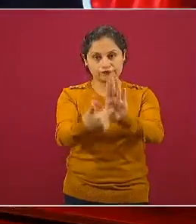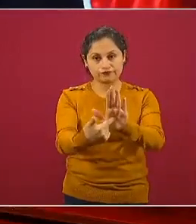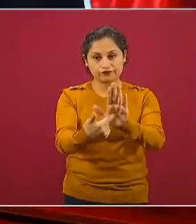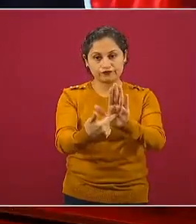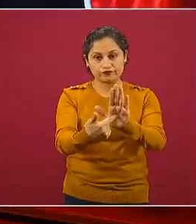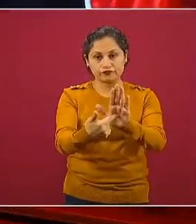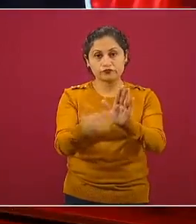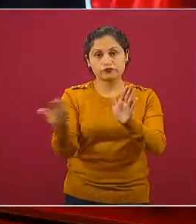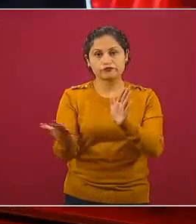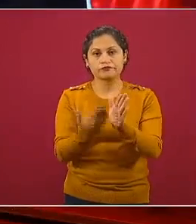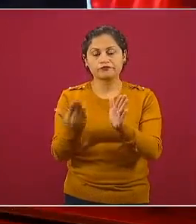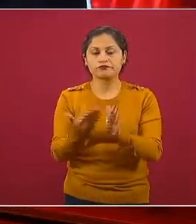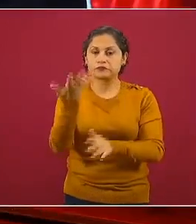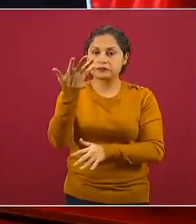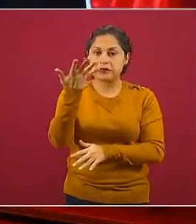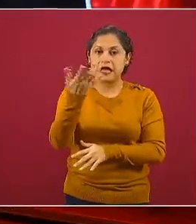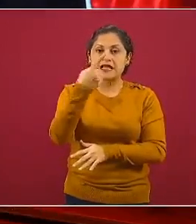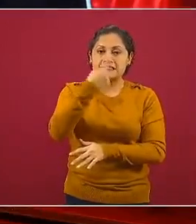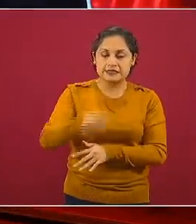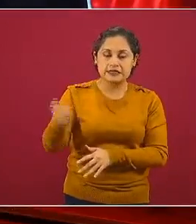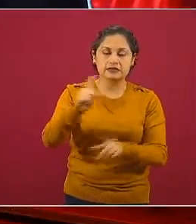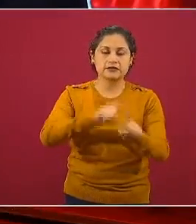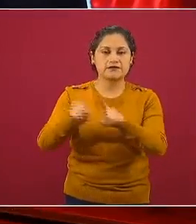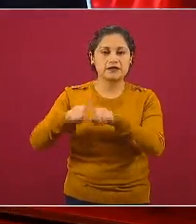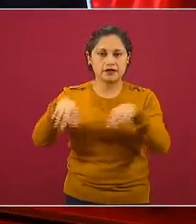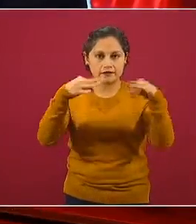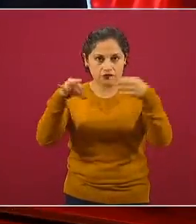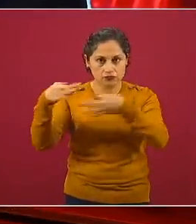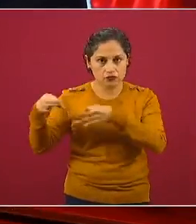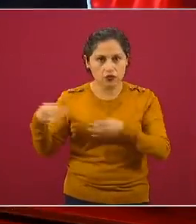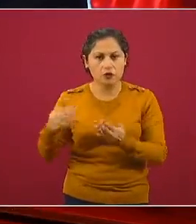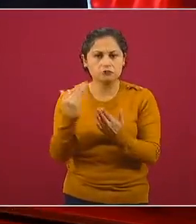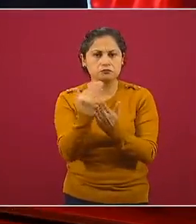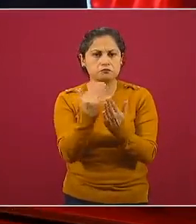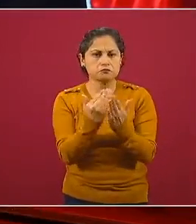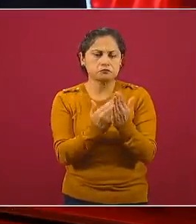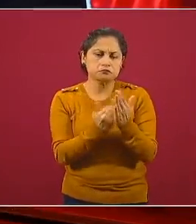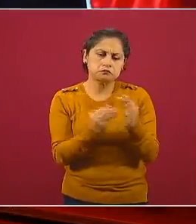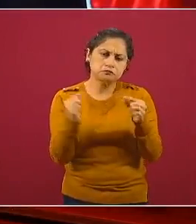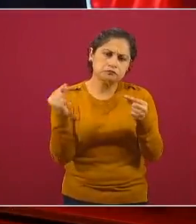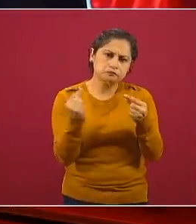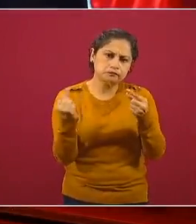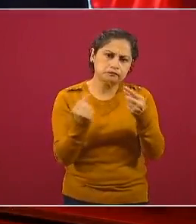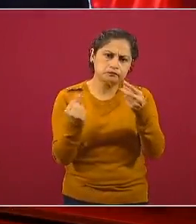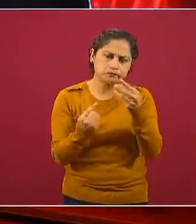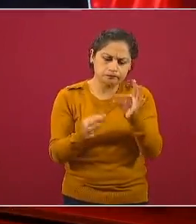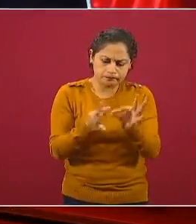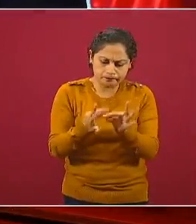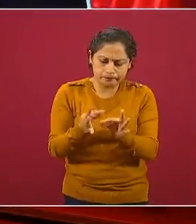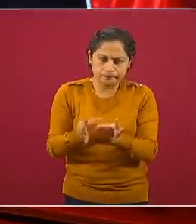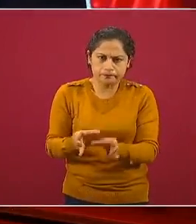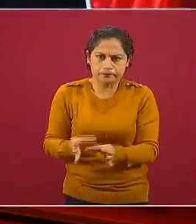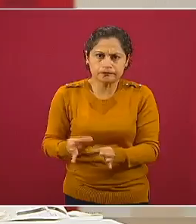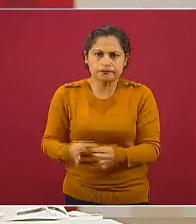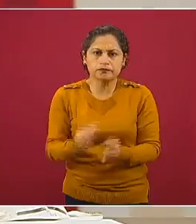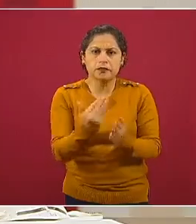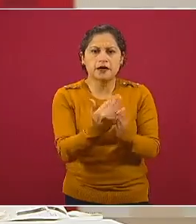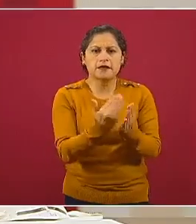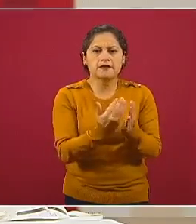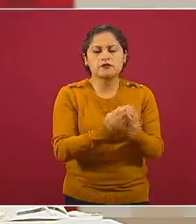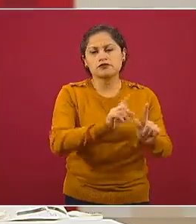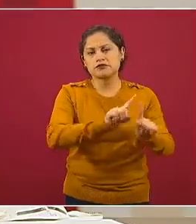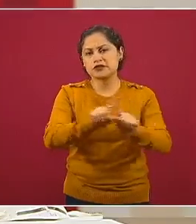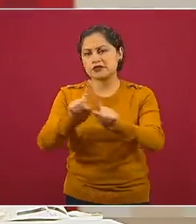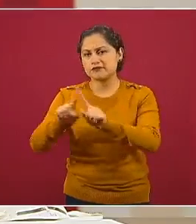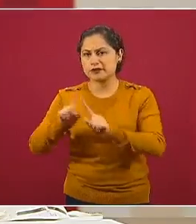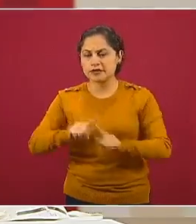hojas, de más de 100 cuartillas, y que habla en forma detallada de cada uno de los protocolos de todas las áreas,